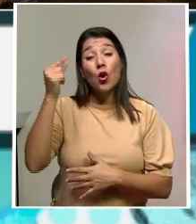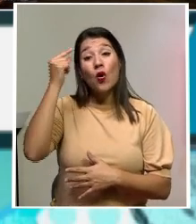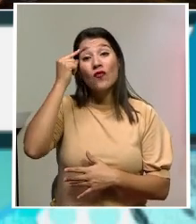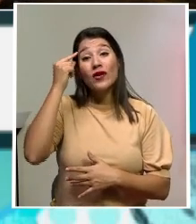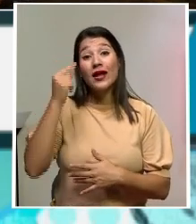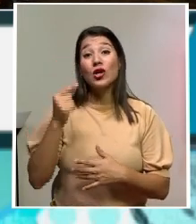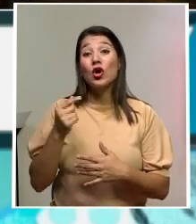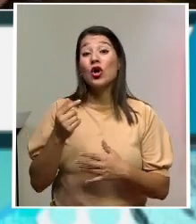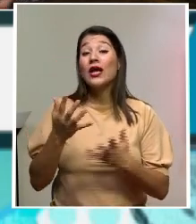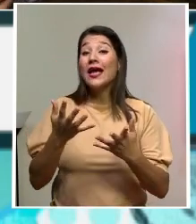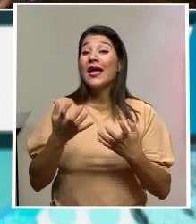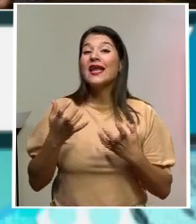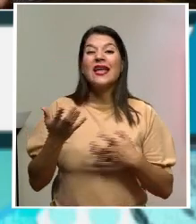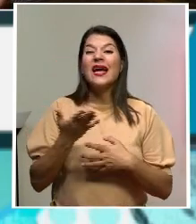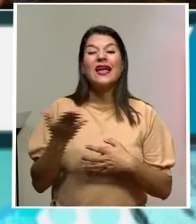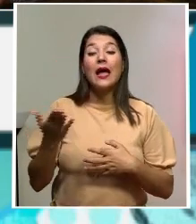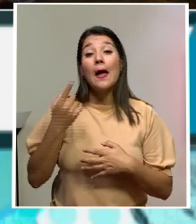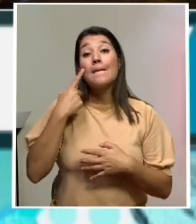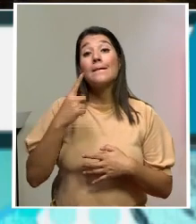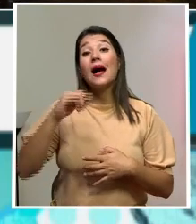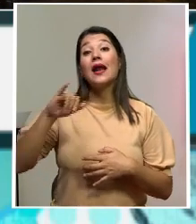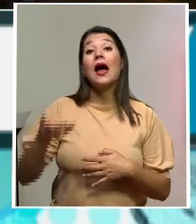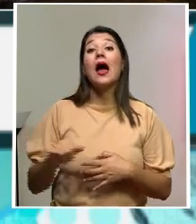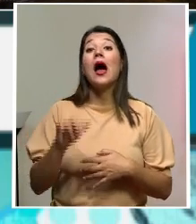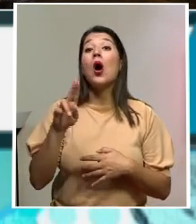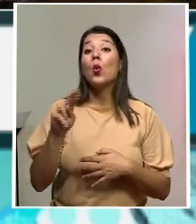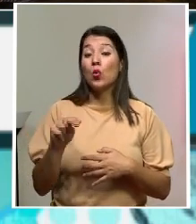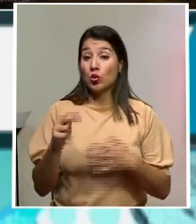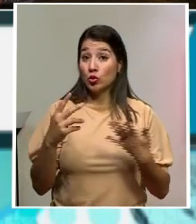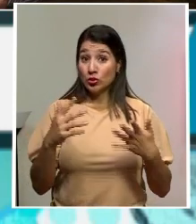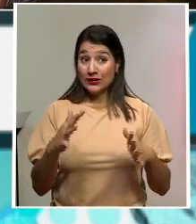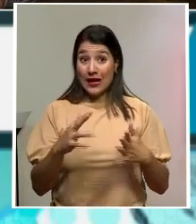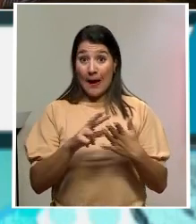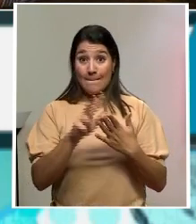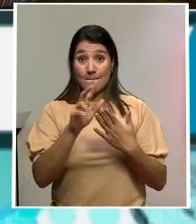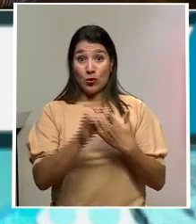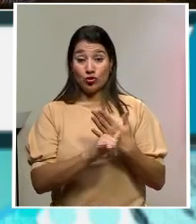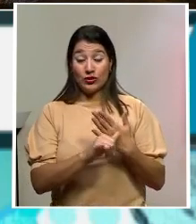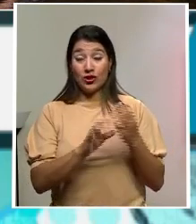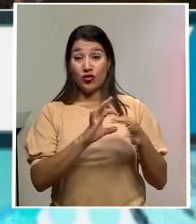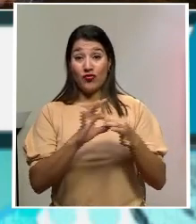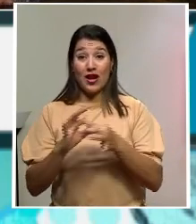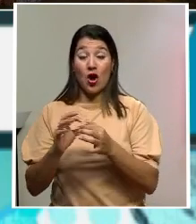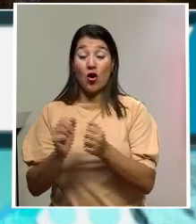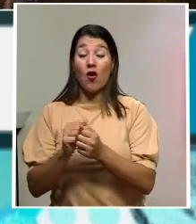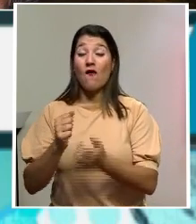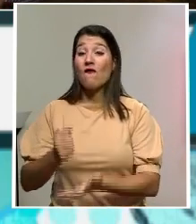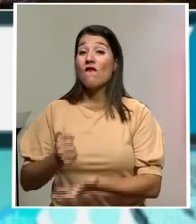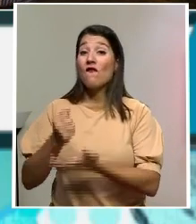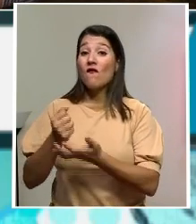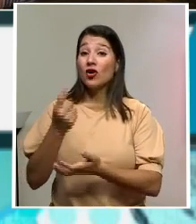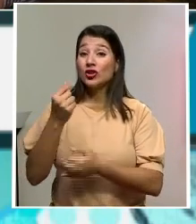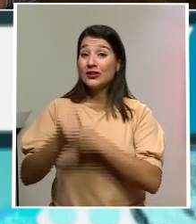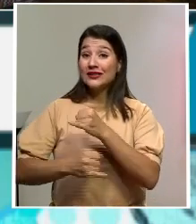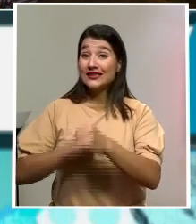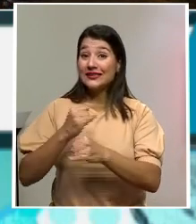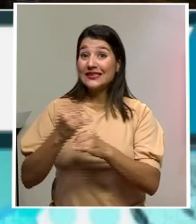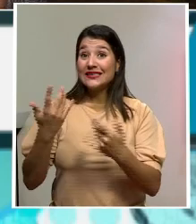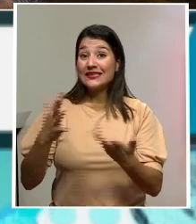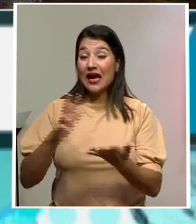mes de junio la mayoría de estos proyectos estuviesen ya aprobados o por lo menos con un gran avance. Sin